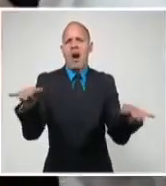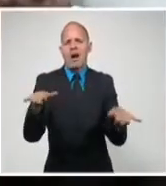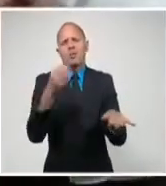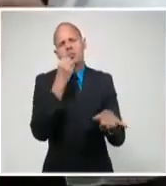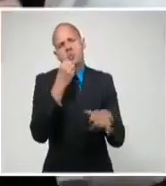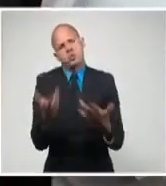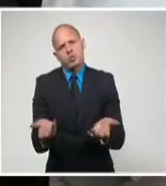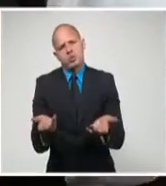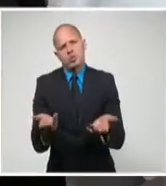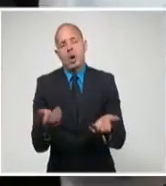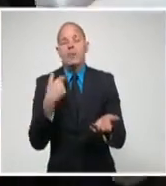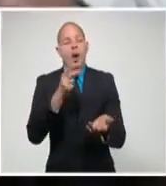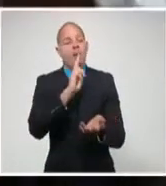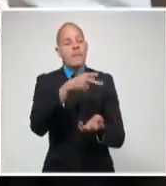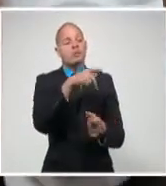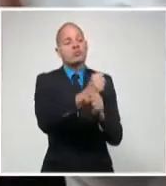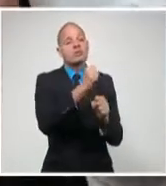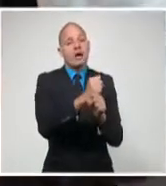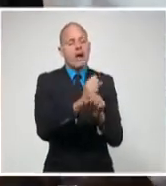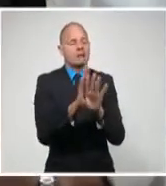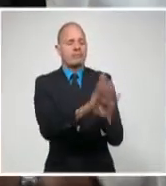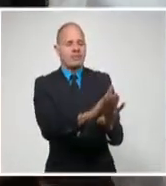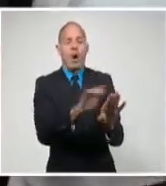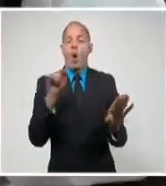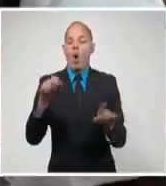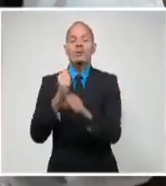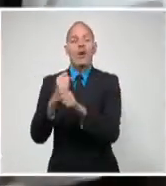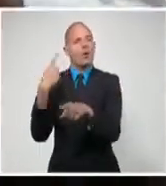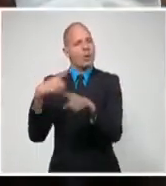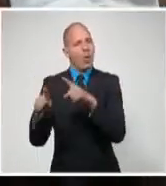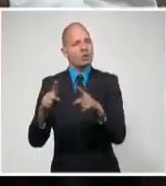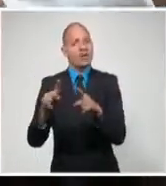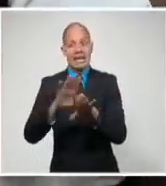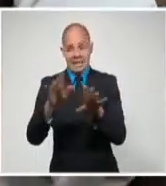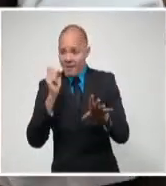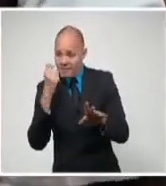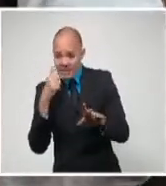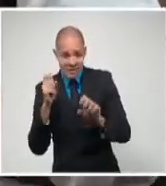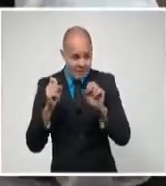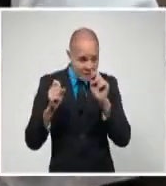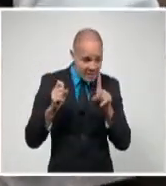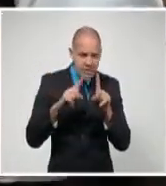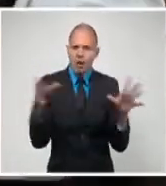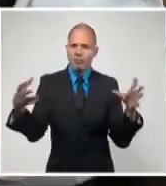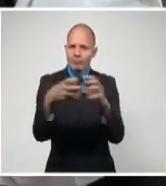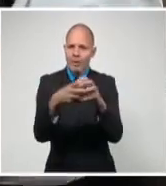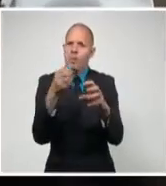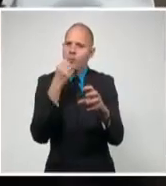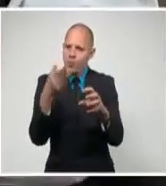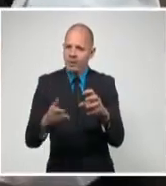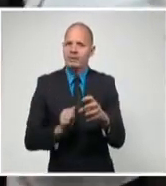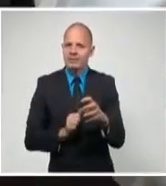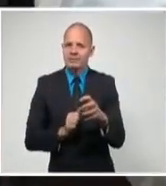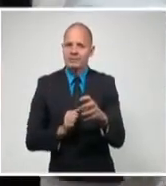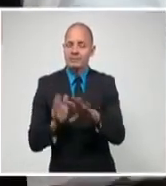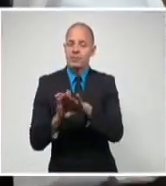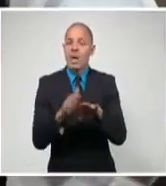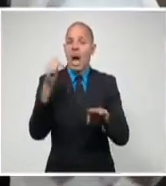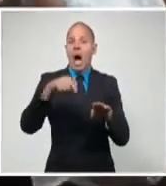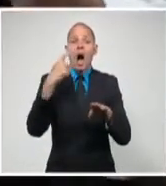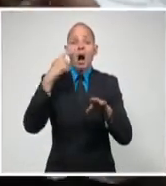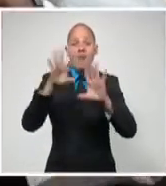sencilla. Ahora mismo el mundo se encuentra fraccionado, sometido a innumerables conflictos que pueden ser resueltos cuanto antes